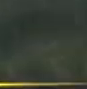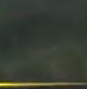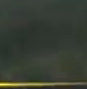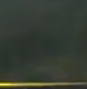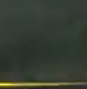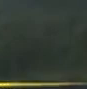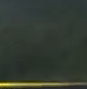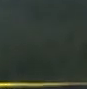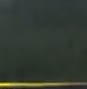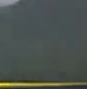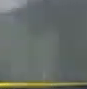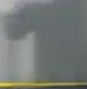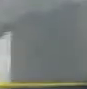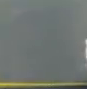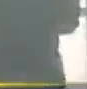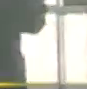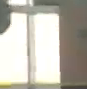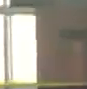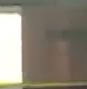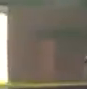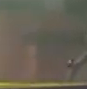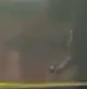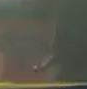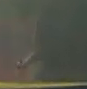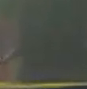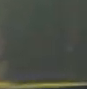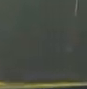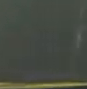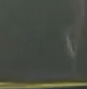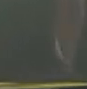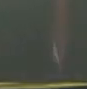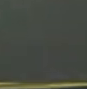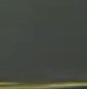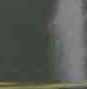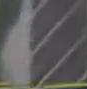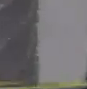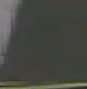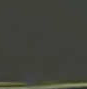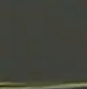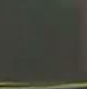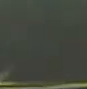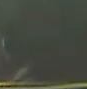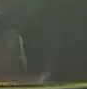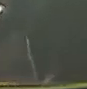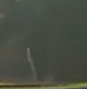recuperación económica y la construcción de un modelo diversificado de la economía que produzca bienes.